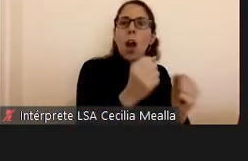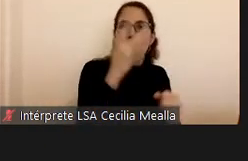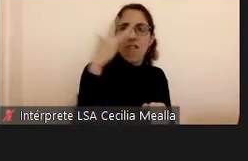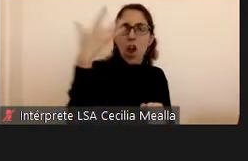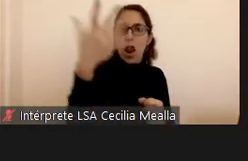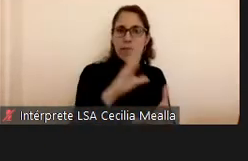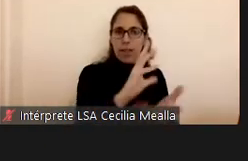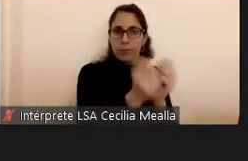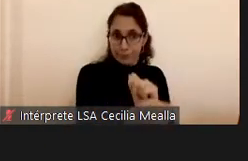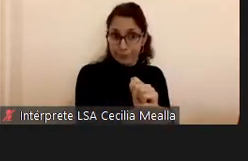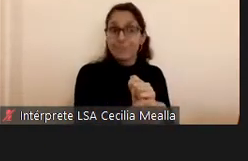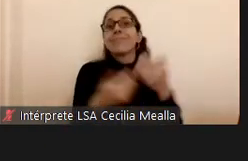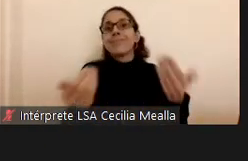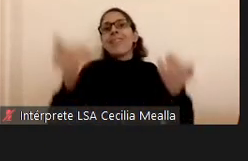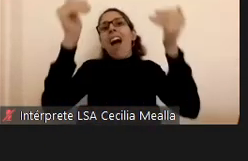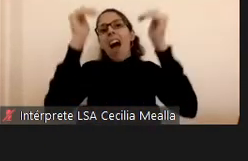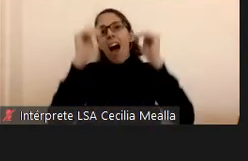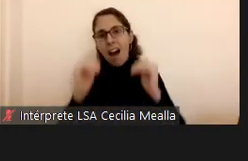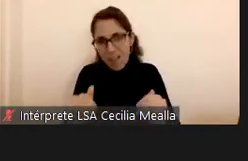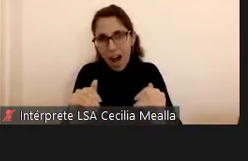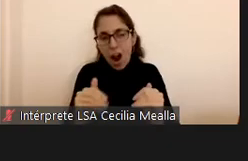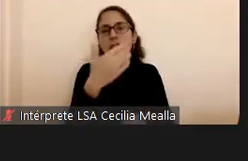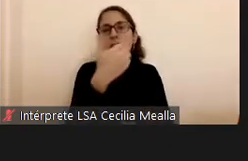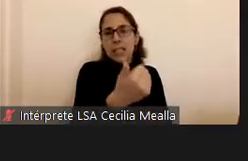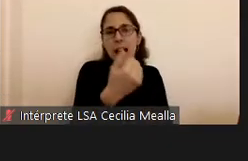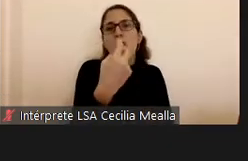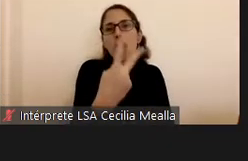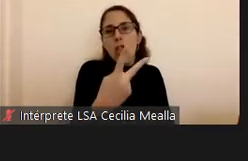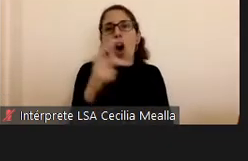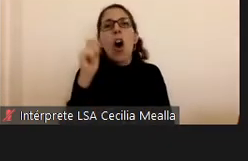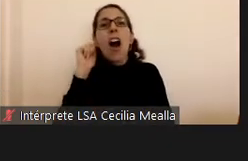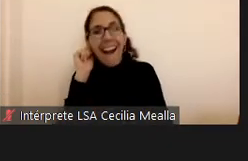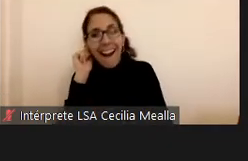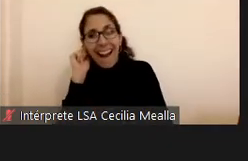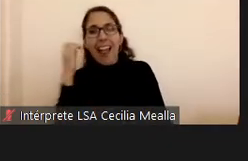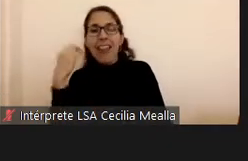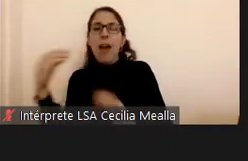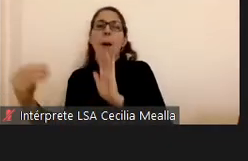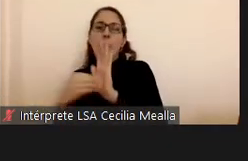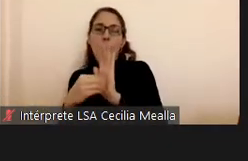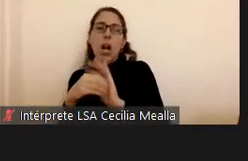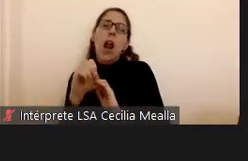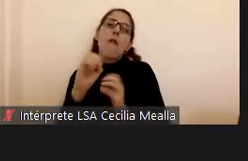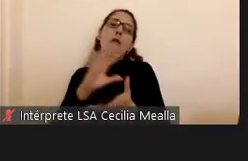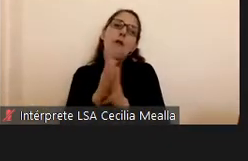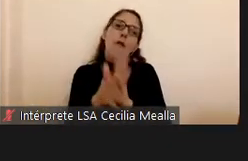lo que tienen que poner es bacilos gram negativos. ¿Sí?